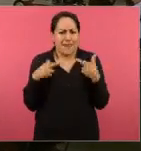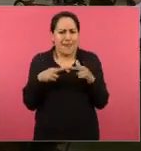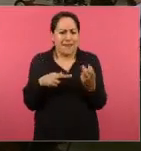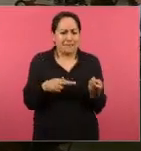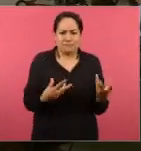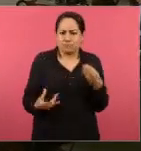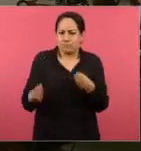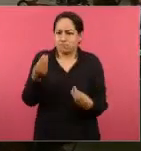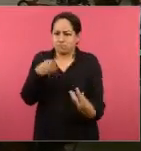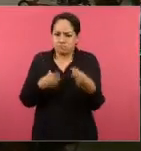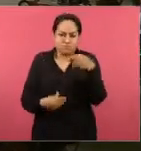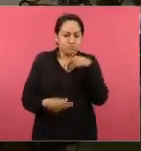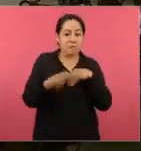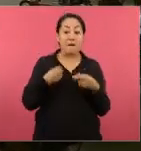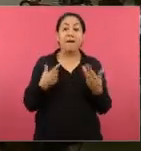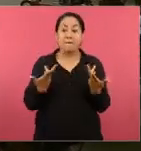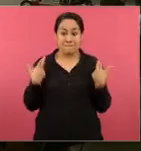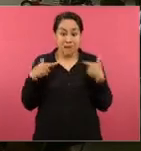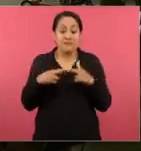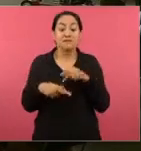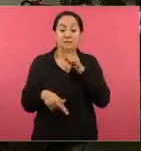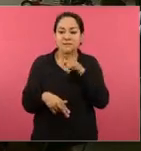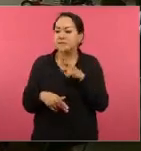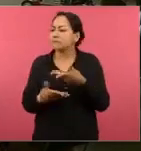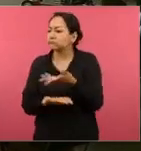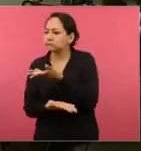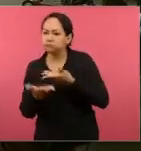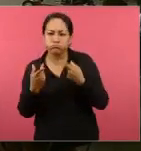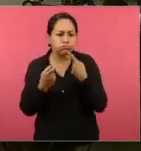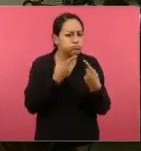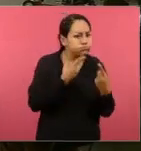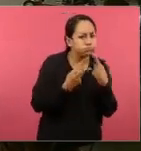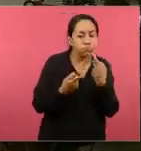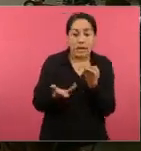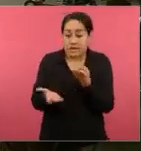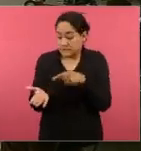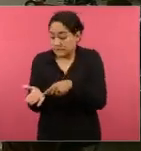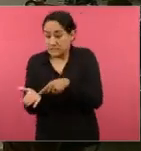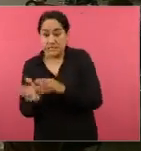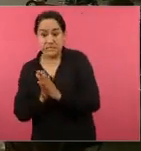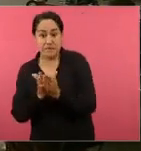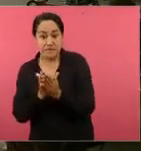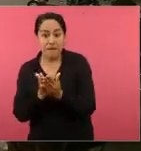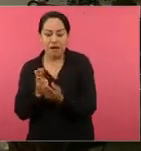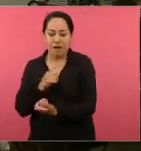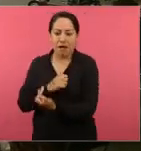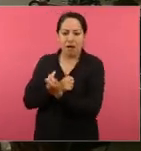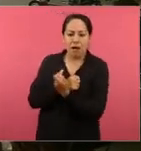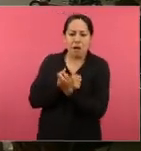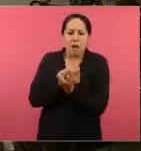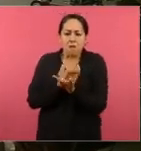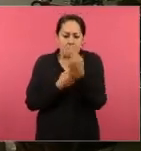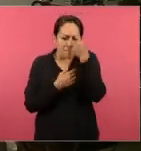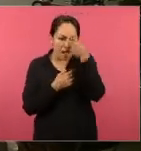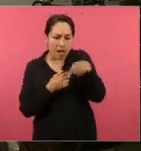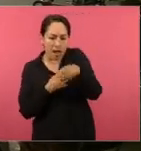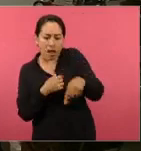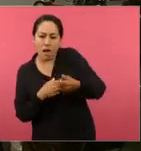retroalimentación permanente y estos materiales nos van a servir para que los estudiantes de telesecundaria